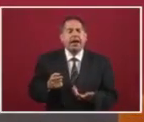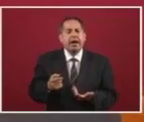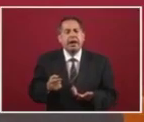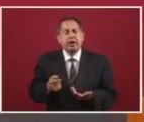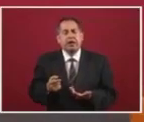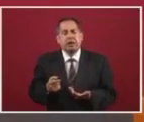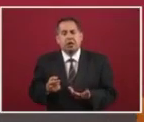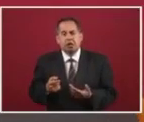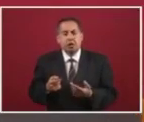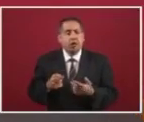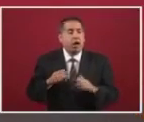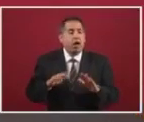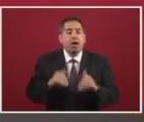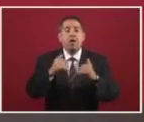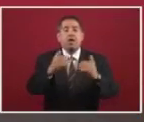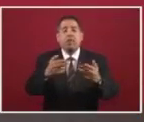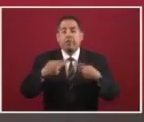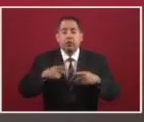de consultas,